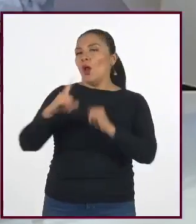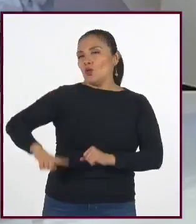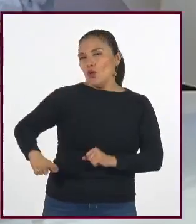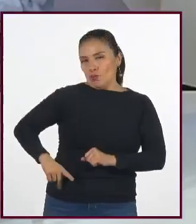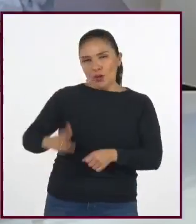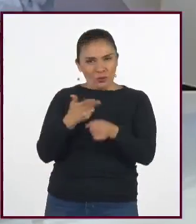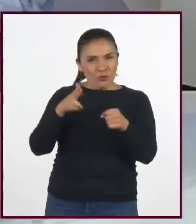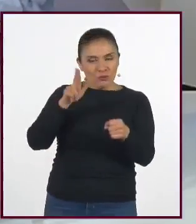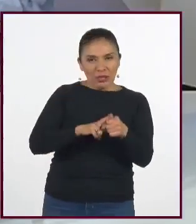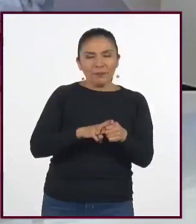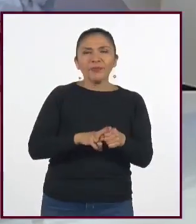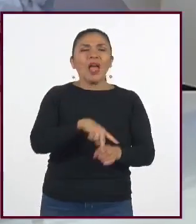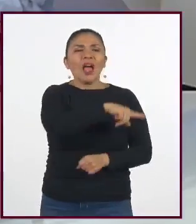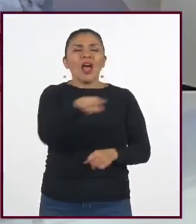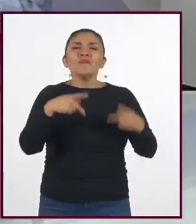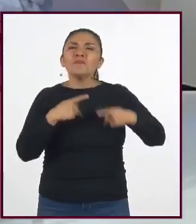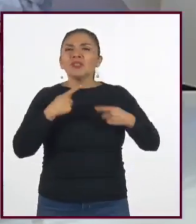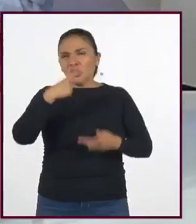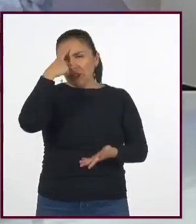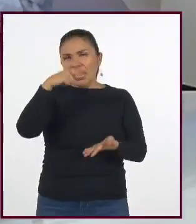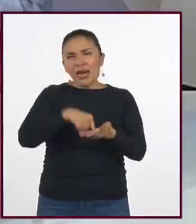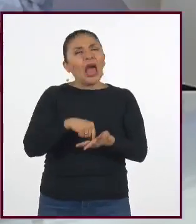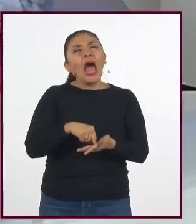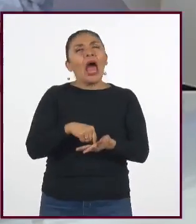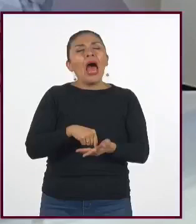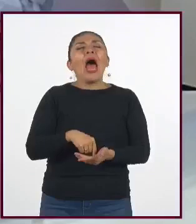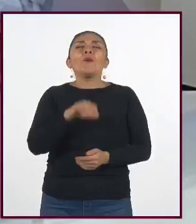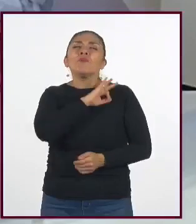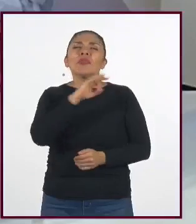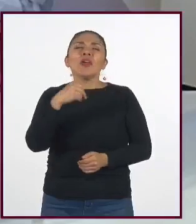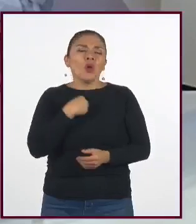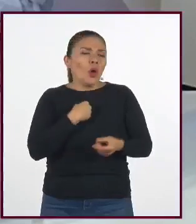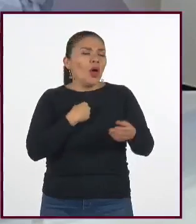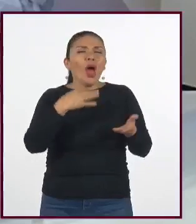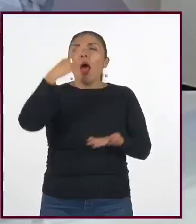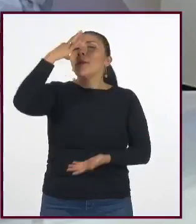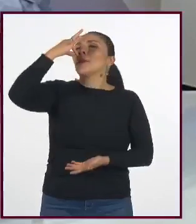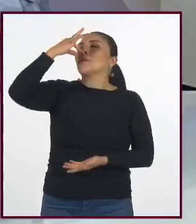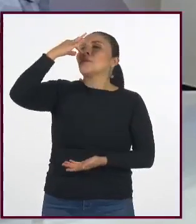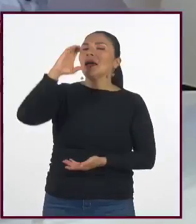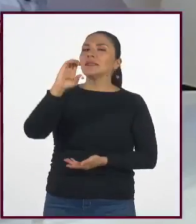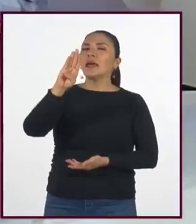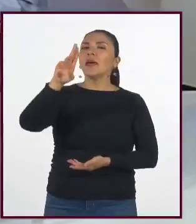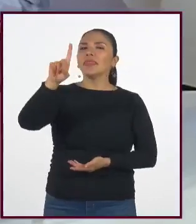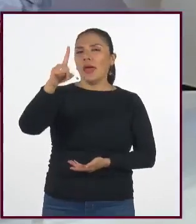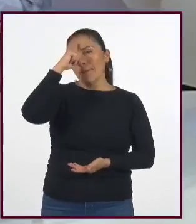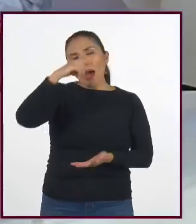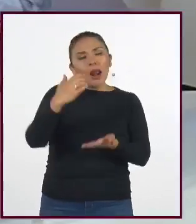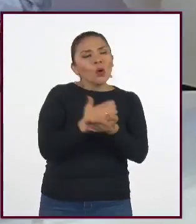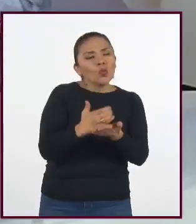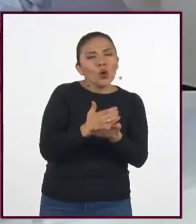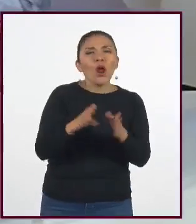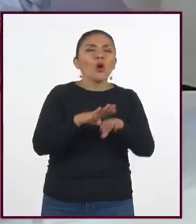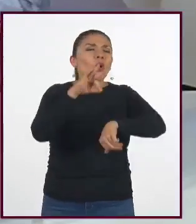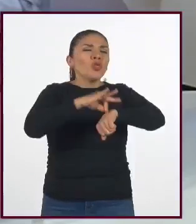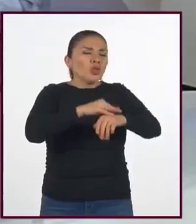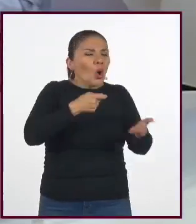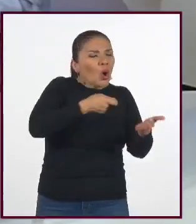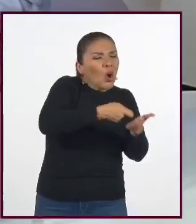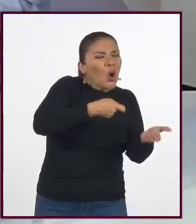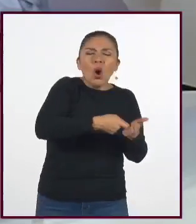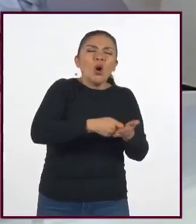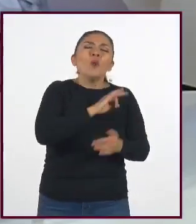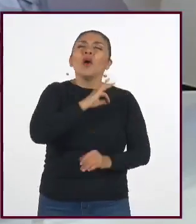veces bajo esta creencia los papás les dan gotitas de CBD como tratamientos alternativos que